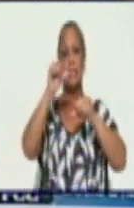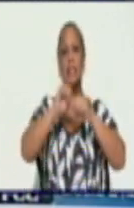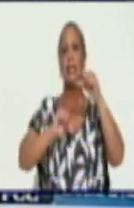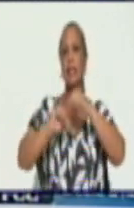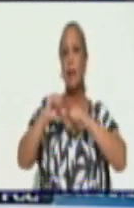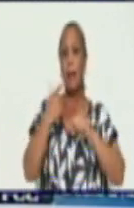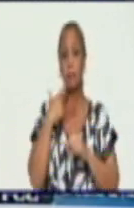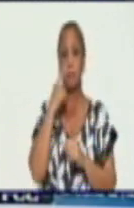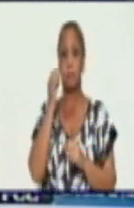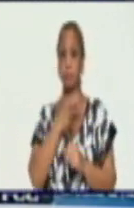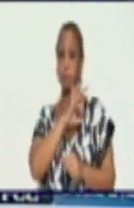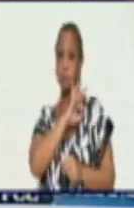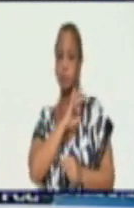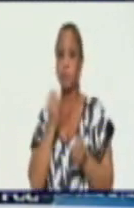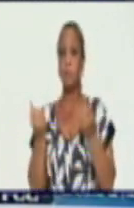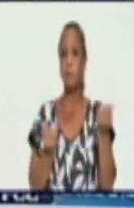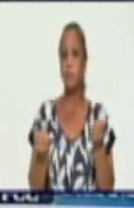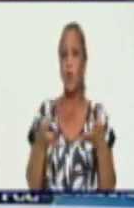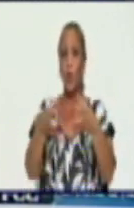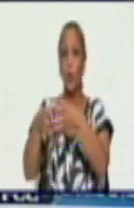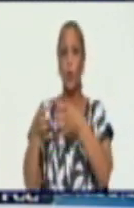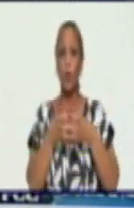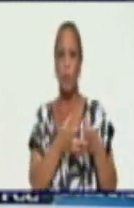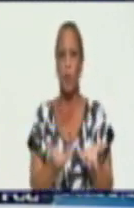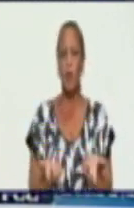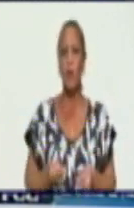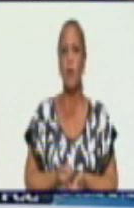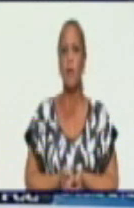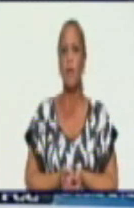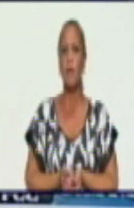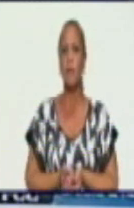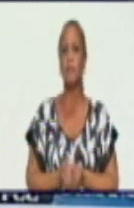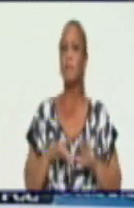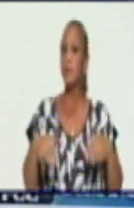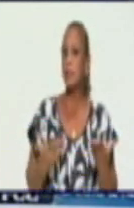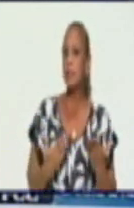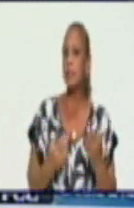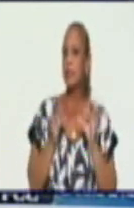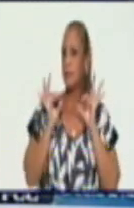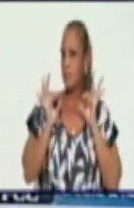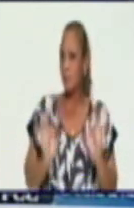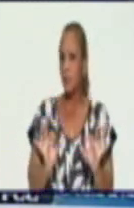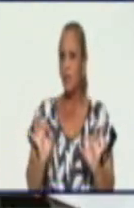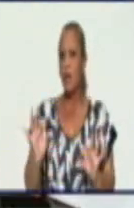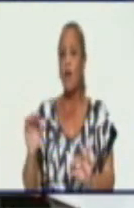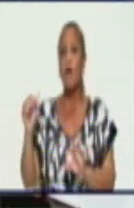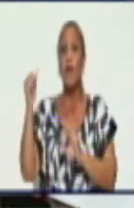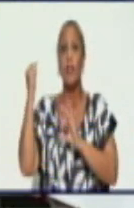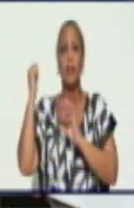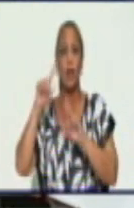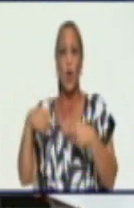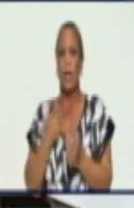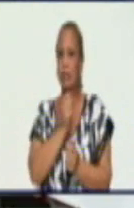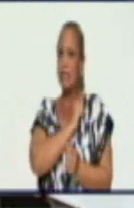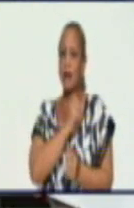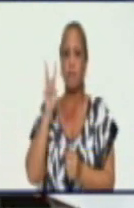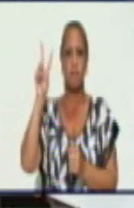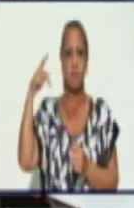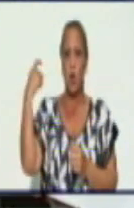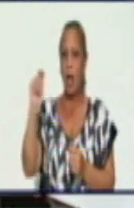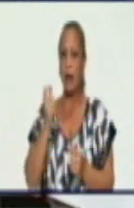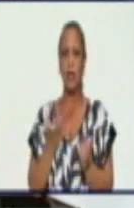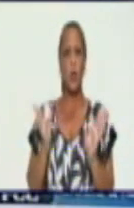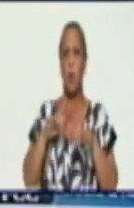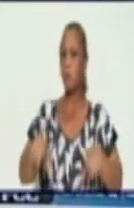patrullaje en cada territorio con indicaciones de ser fuertes yunel con los que tarden de violarla y de ser exigente